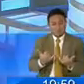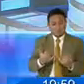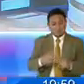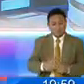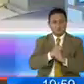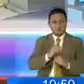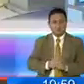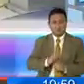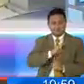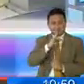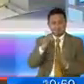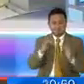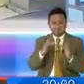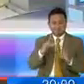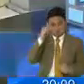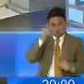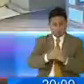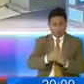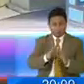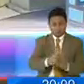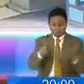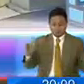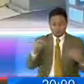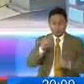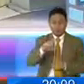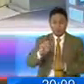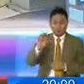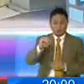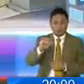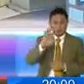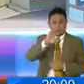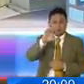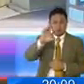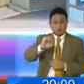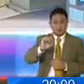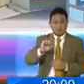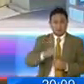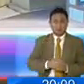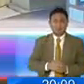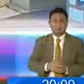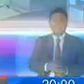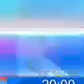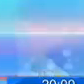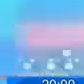empezar esta... No olviden, elcomercio.com y tvc.com.es. Un abrazo.